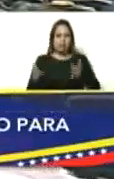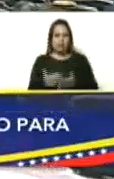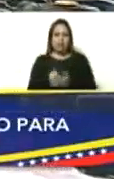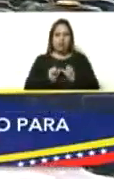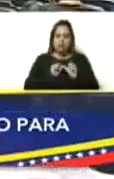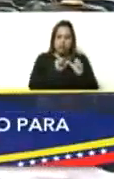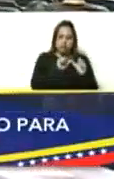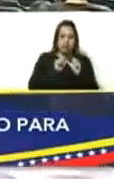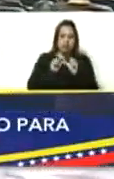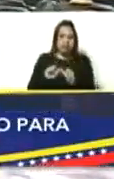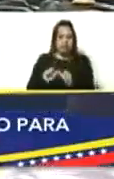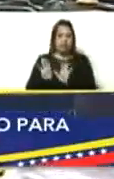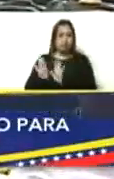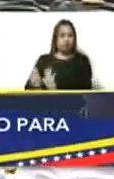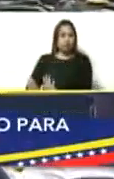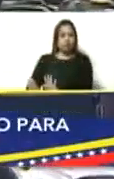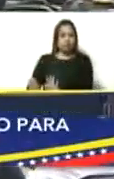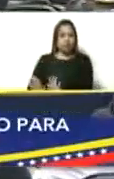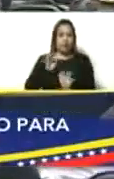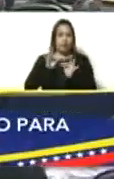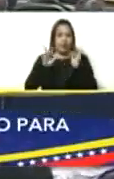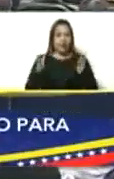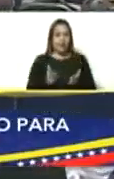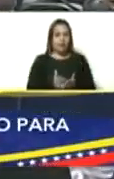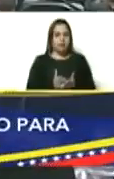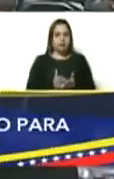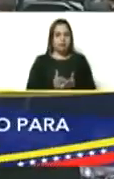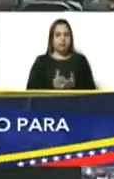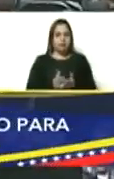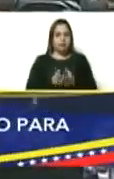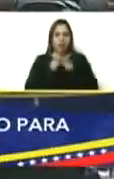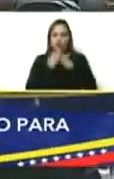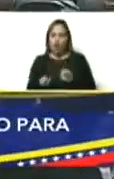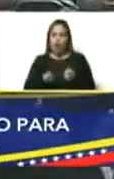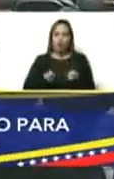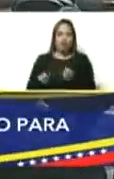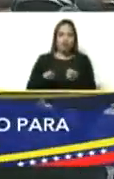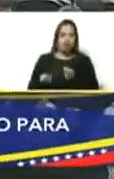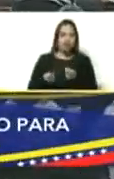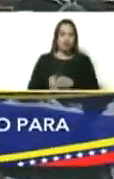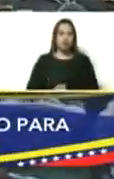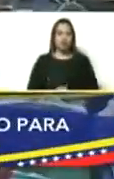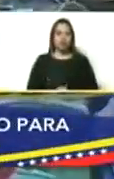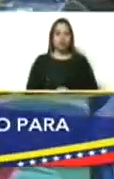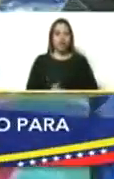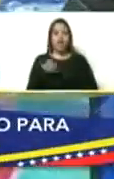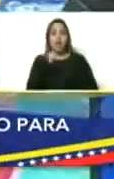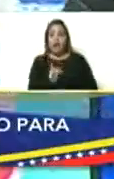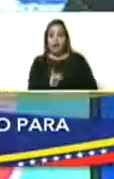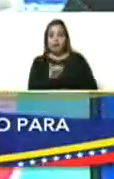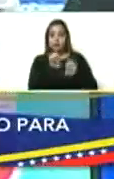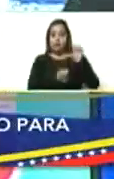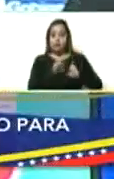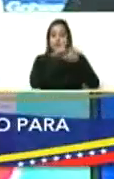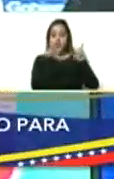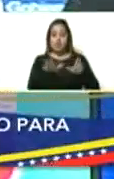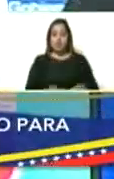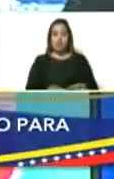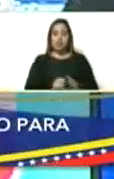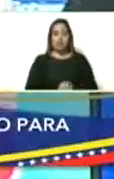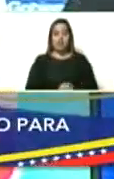Mantuvimos a raya a la pandemia. Mantuvimos bajo control a la pandemia. Se puso a prueba el sistema público de